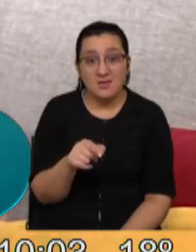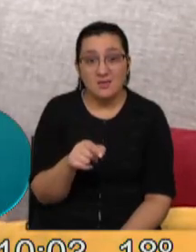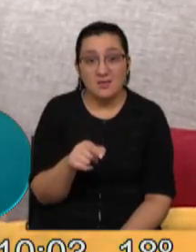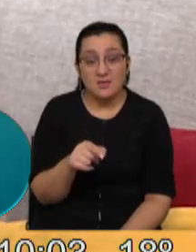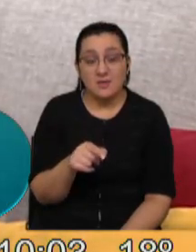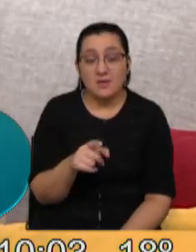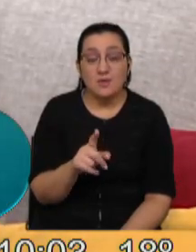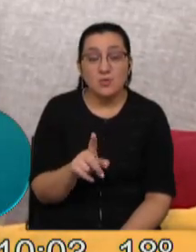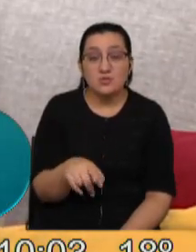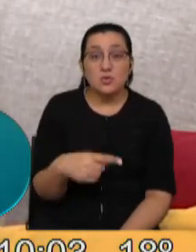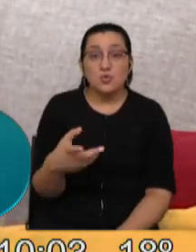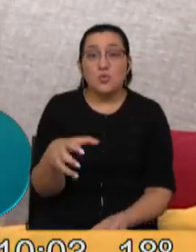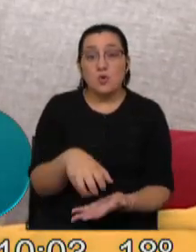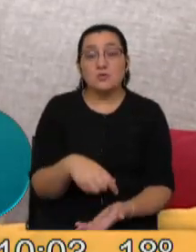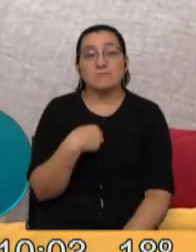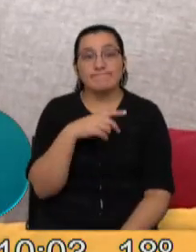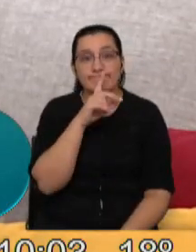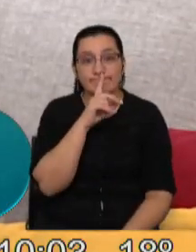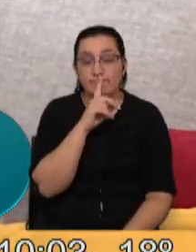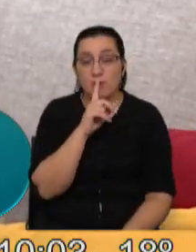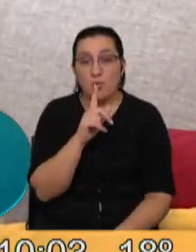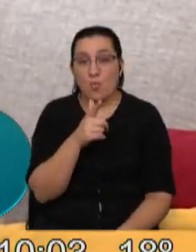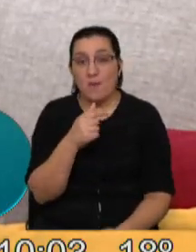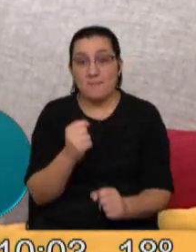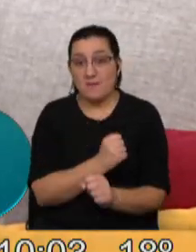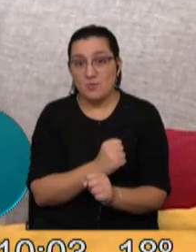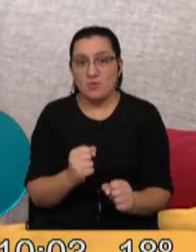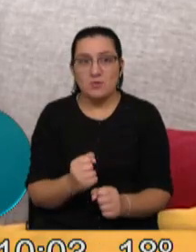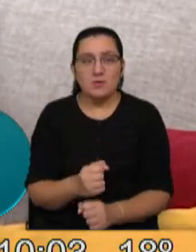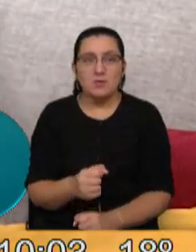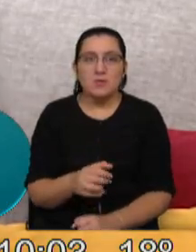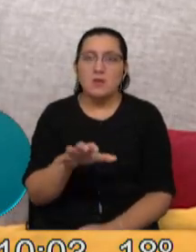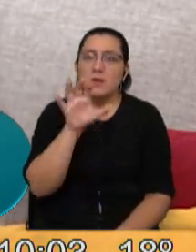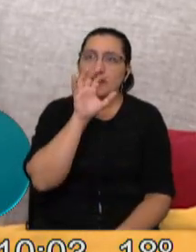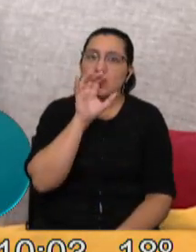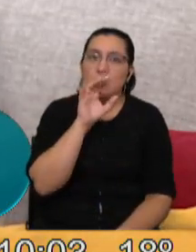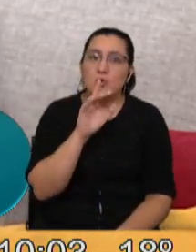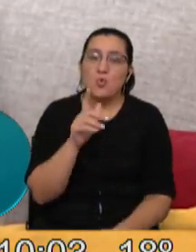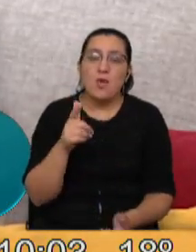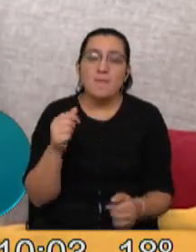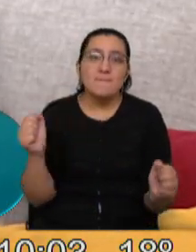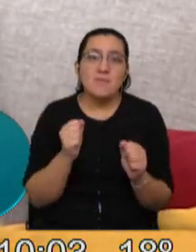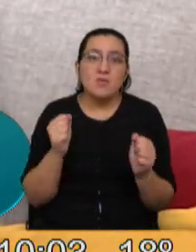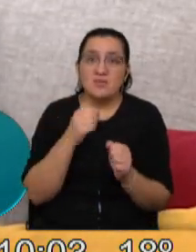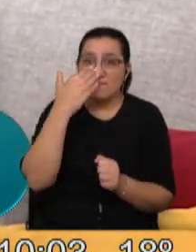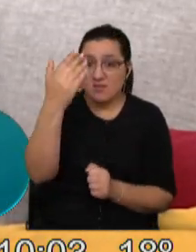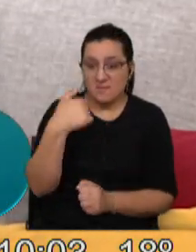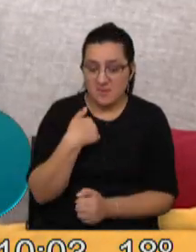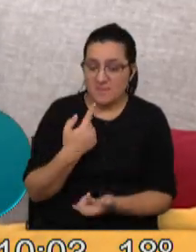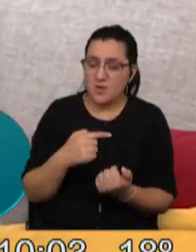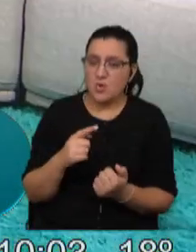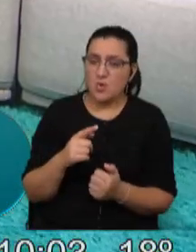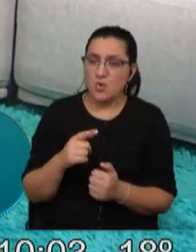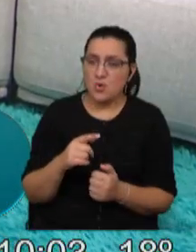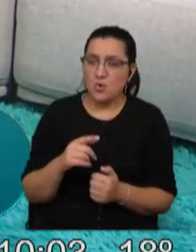cuando hace en cualquier otro lado, yo me callo la boca, pero no hay premio, el perro no tiene miedo de hacer enfrente nuestro, pero en realidad dice, vos, ¿por